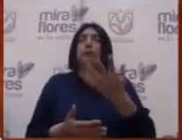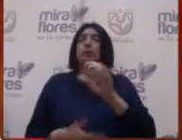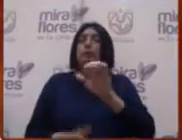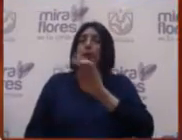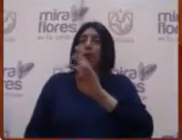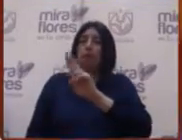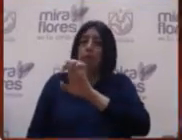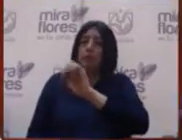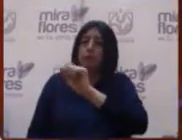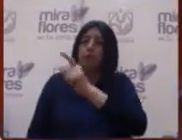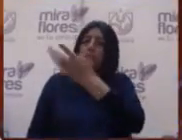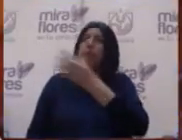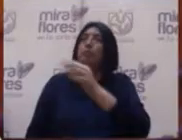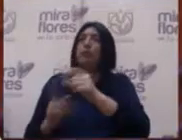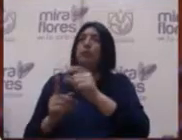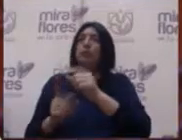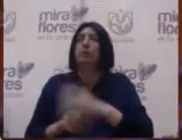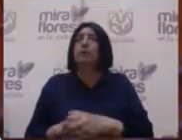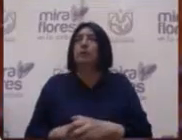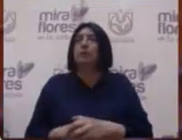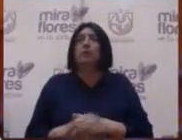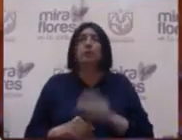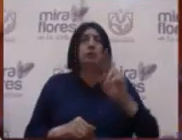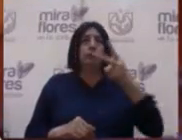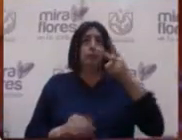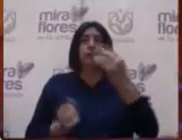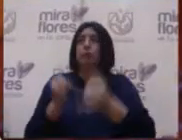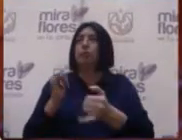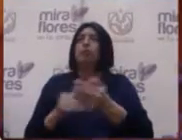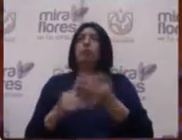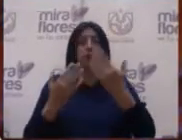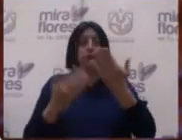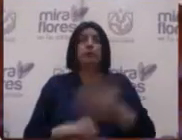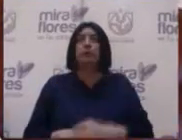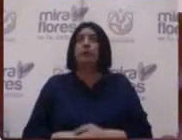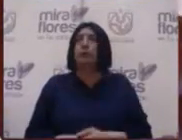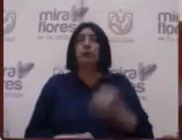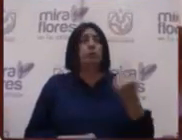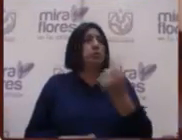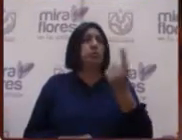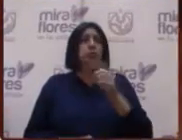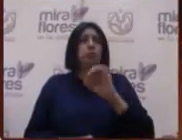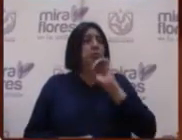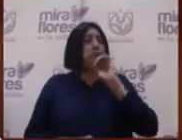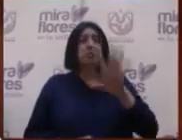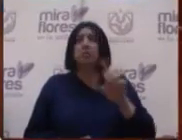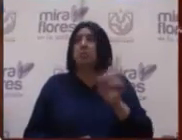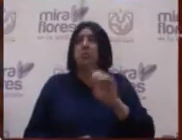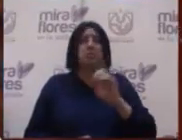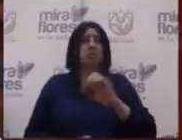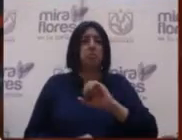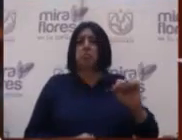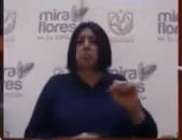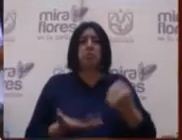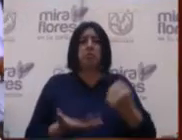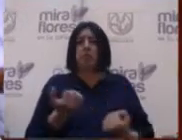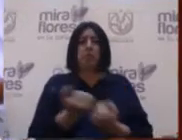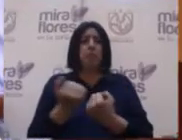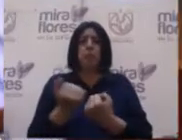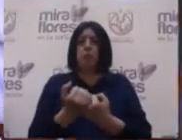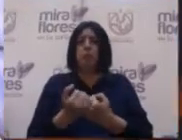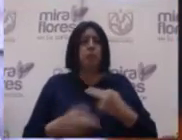Albertis, tiene usted el uso de la palabra en segunda y última intervención. Gracias. Adelante, por favor. No, solamente para manifestar que no estoy en contra de la ayuda